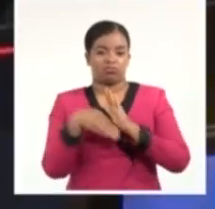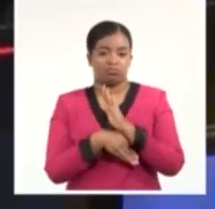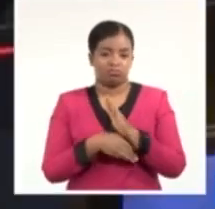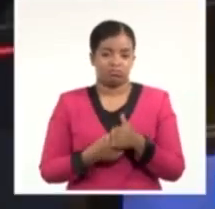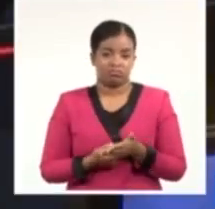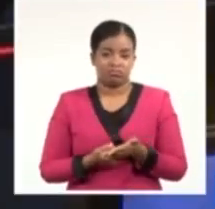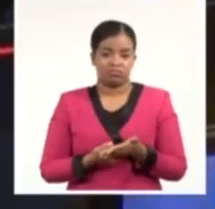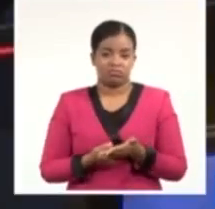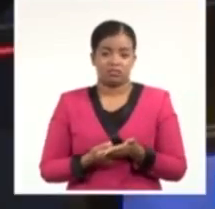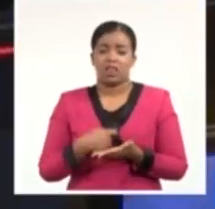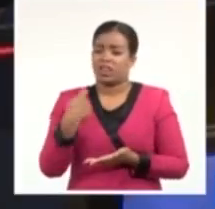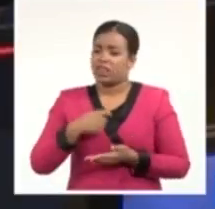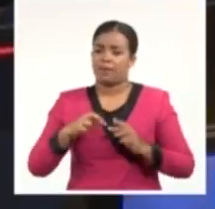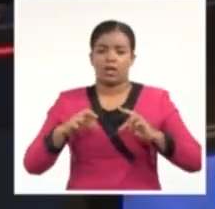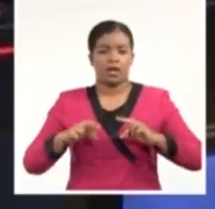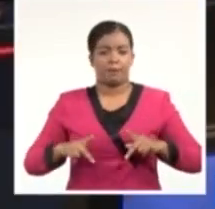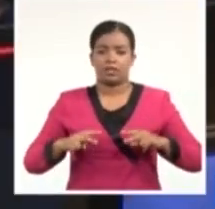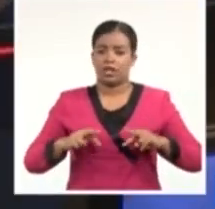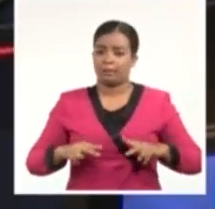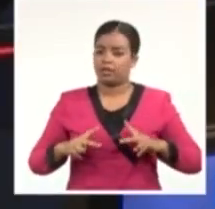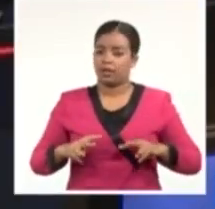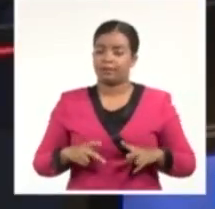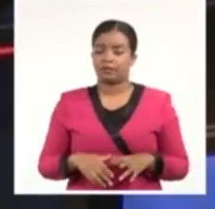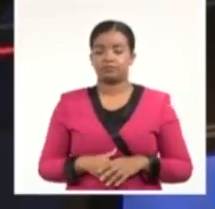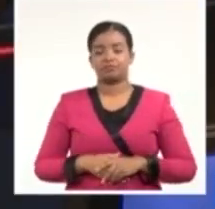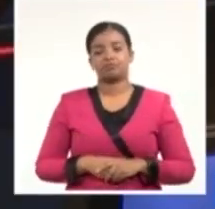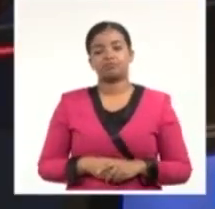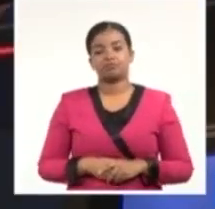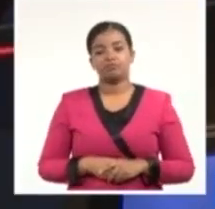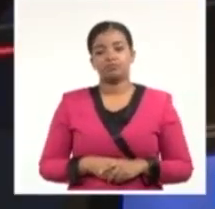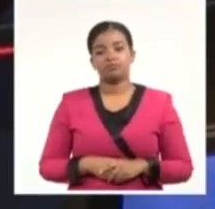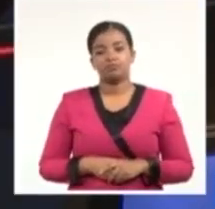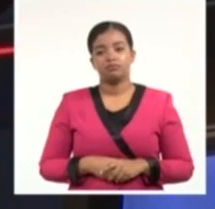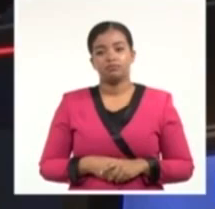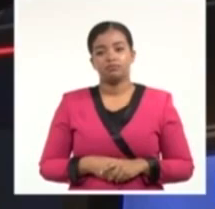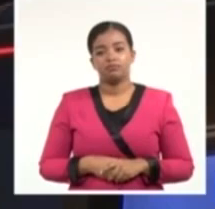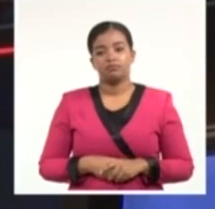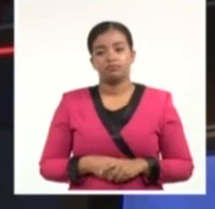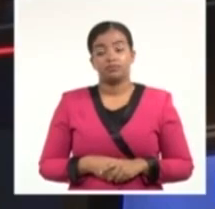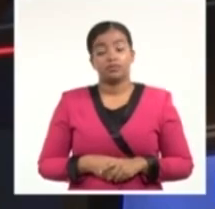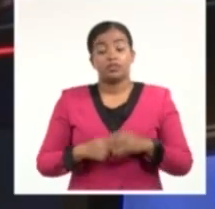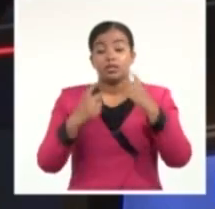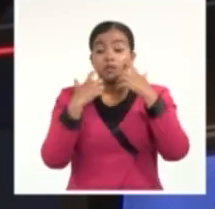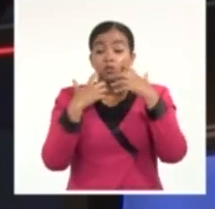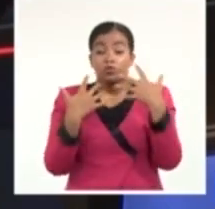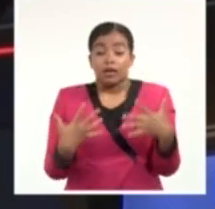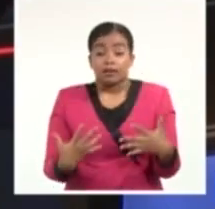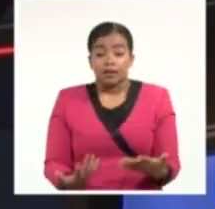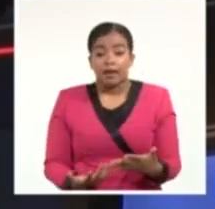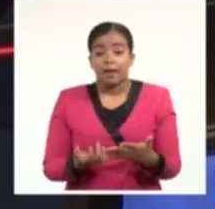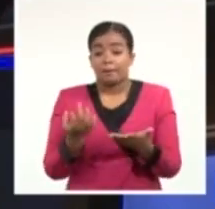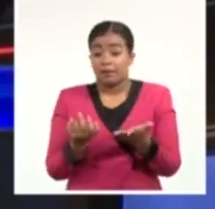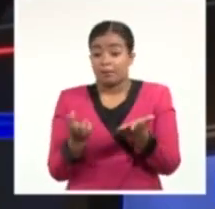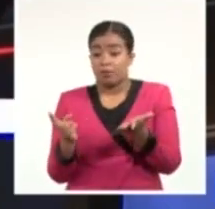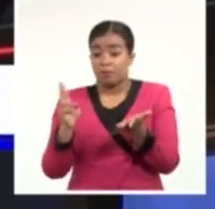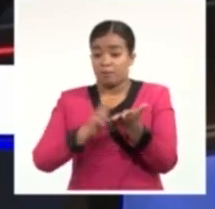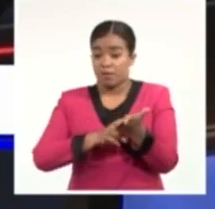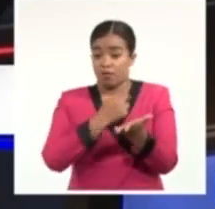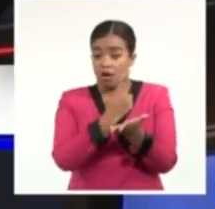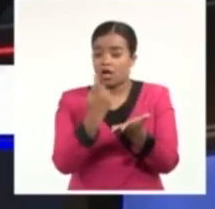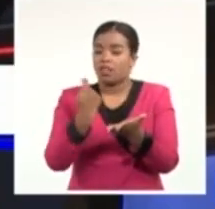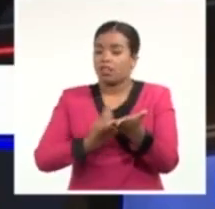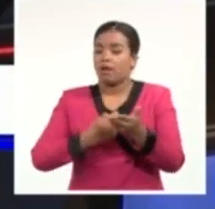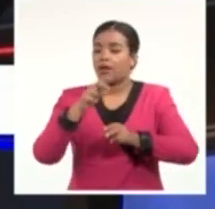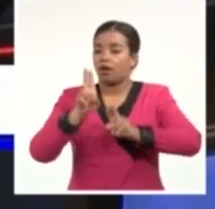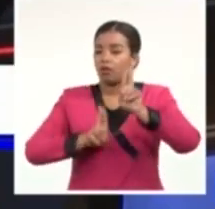para decirlo. Solo mediante la construcción de consensos podremos avanzar hacia la realización de nuestras